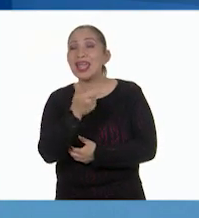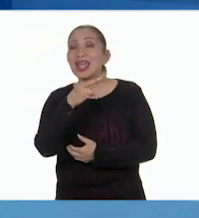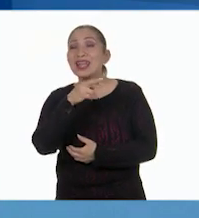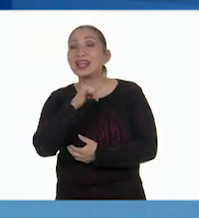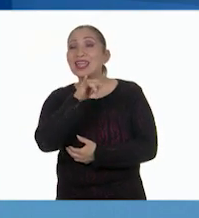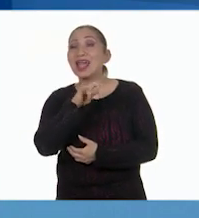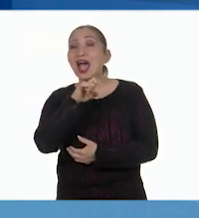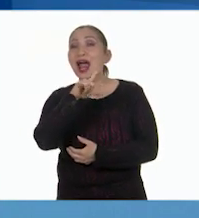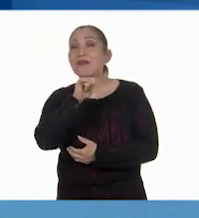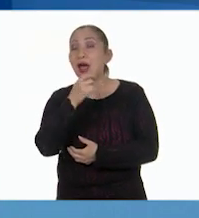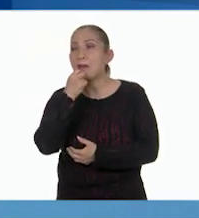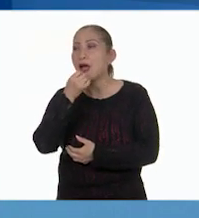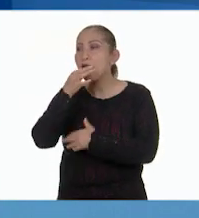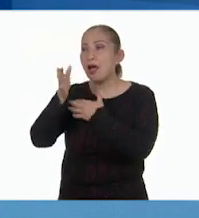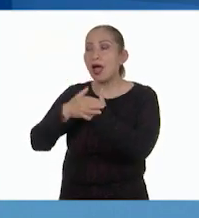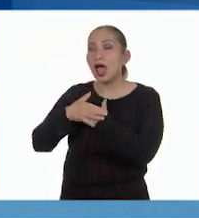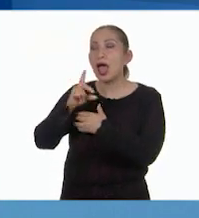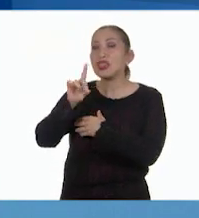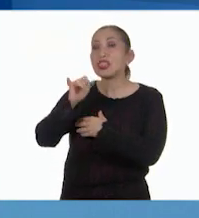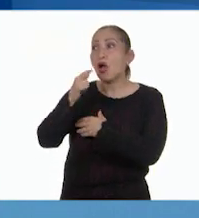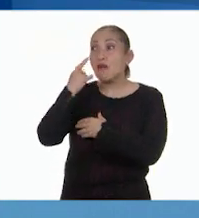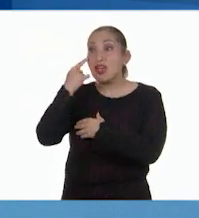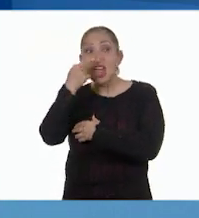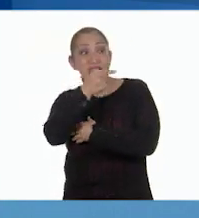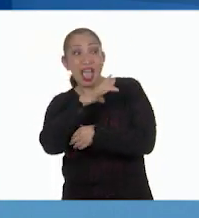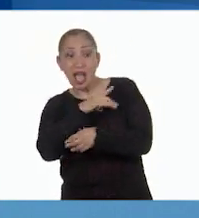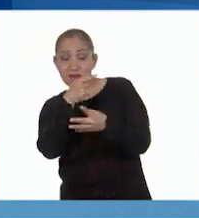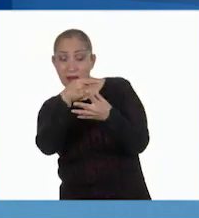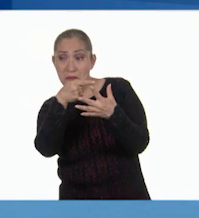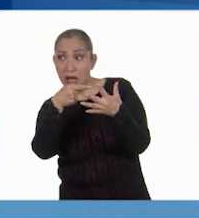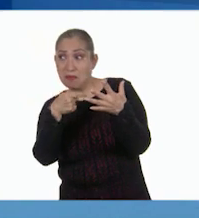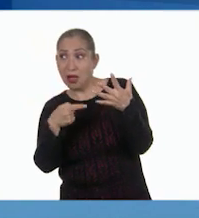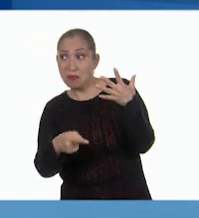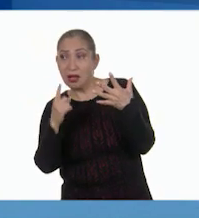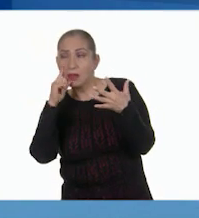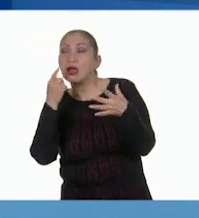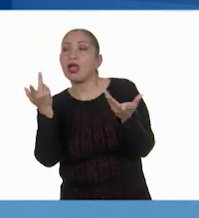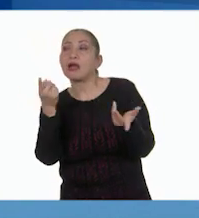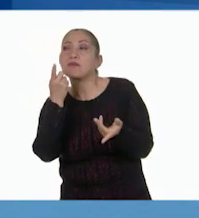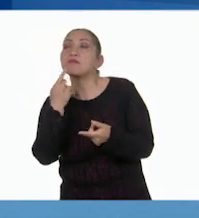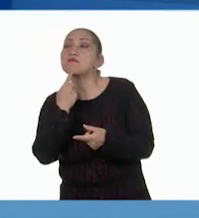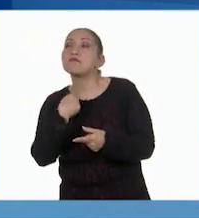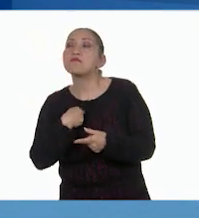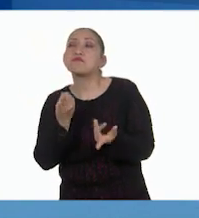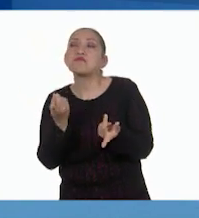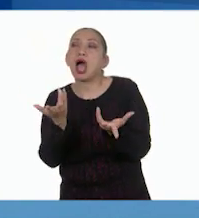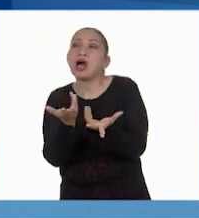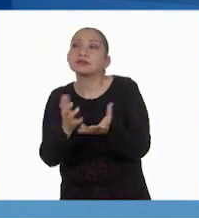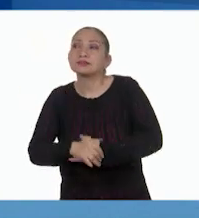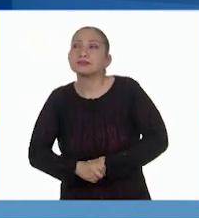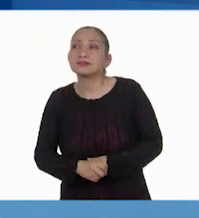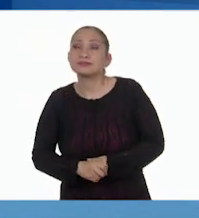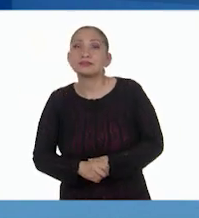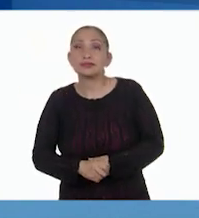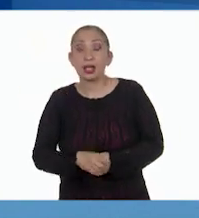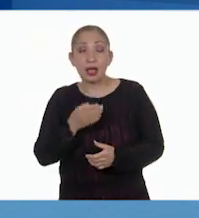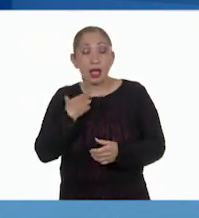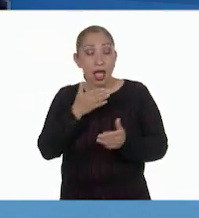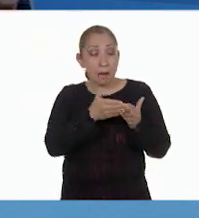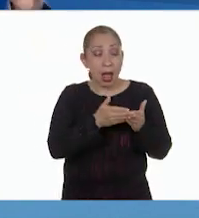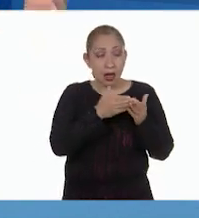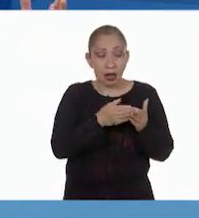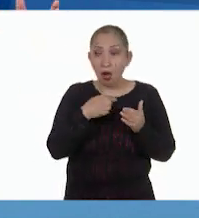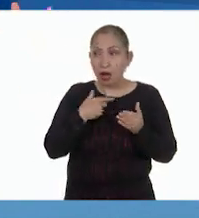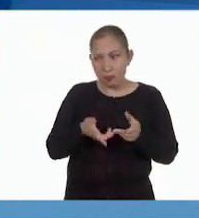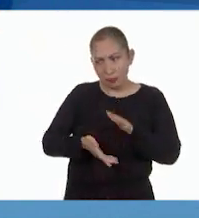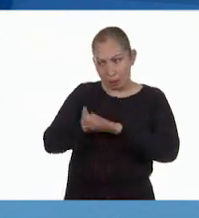mejor avisar a Diego de Velázquez de todo lo que había descubierto y ver cuáles eran sus instrucciones. Así que envió un barco a Cuba mientras él